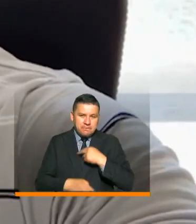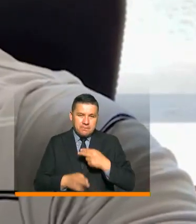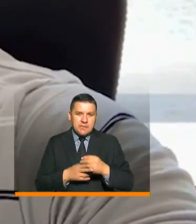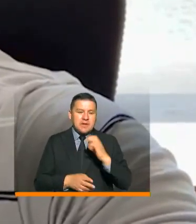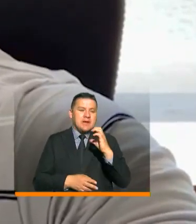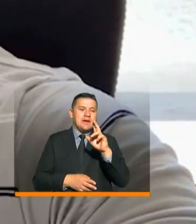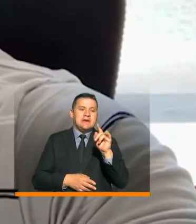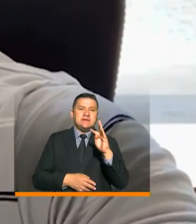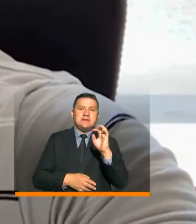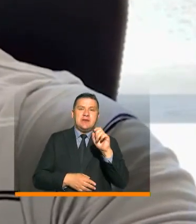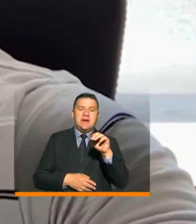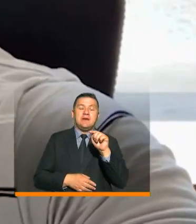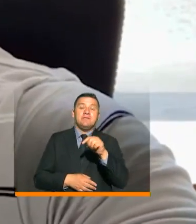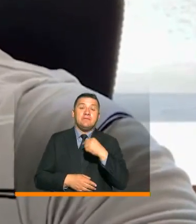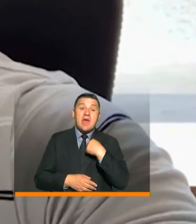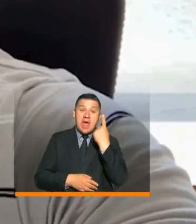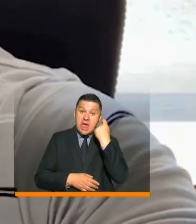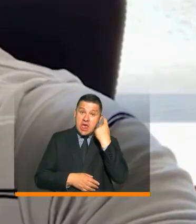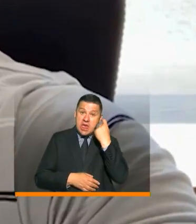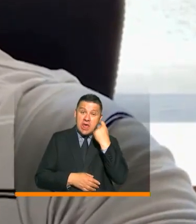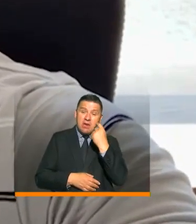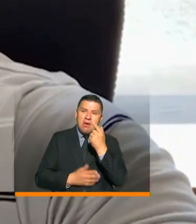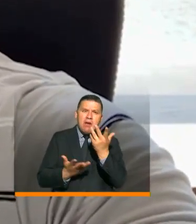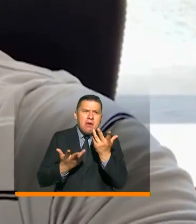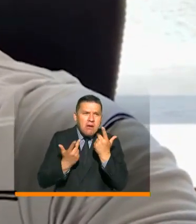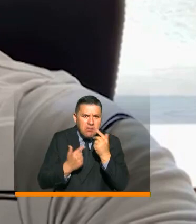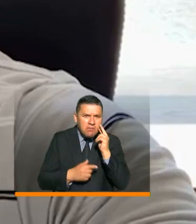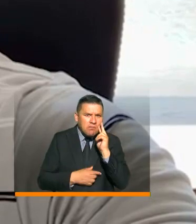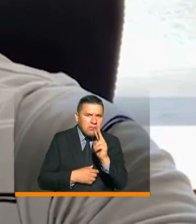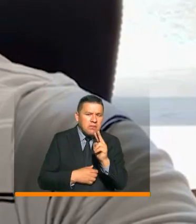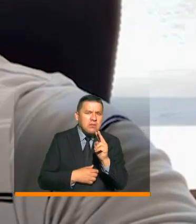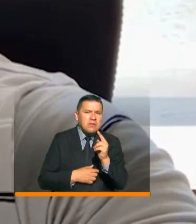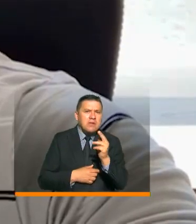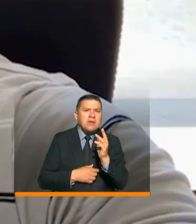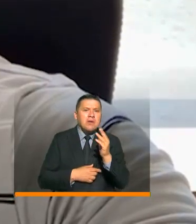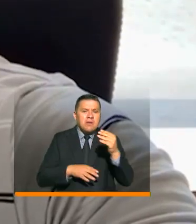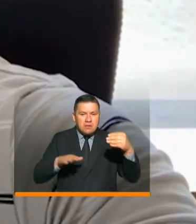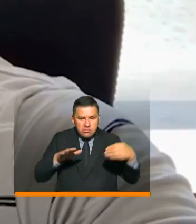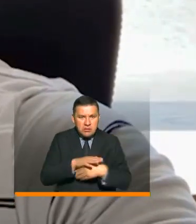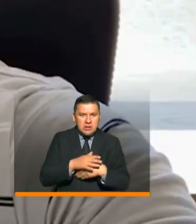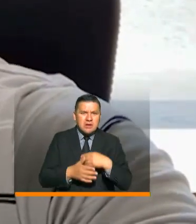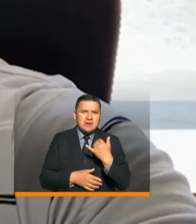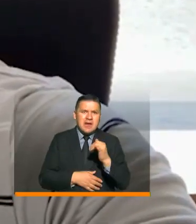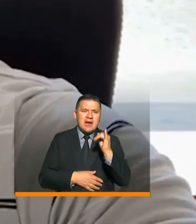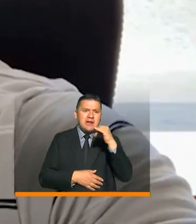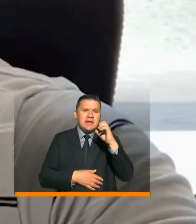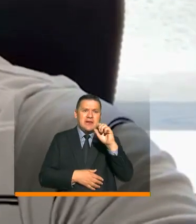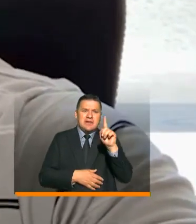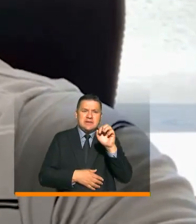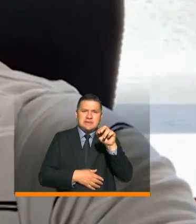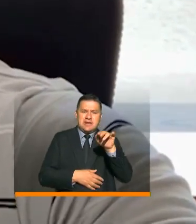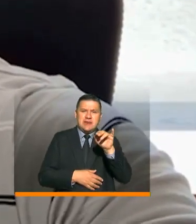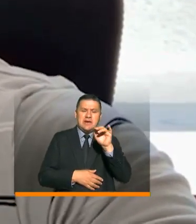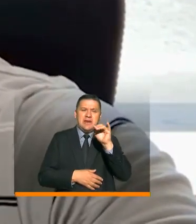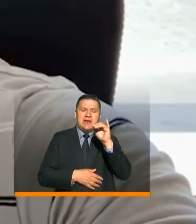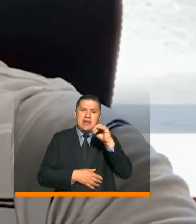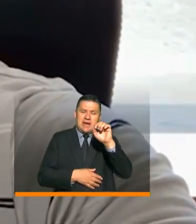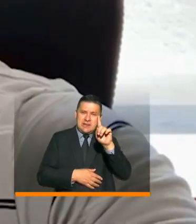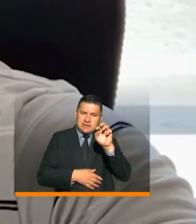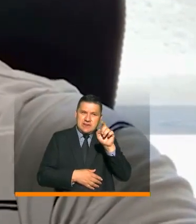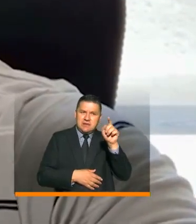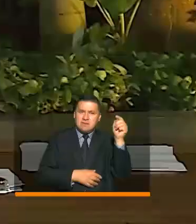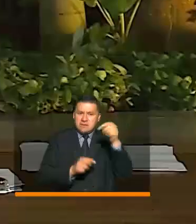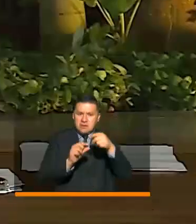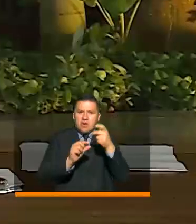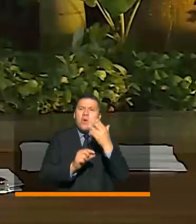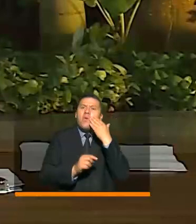es Cristian Surmay. El día de ayer se dio a conocer que se dio autorización de ingreso a la vacuna de Janssen. ¿Cuándo llegarán y cómo se aplicarán en el